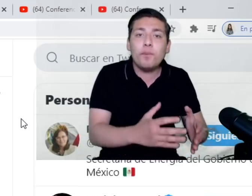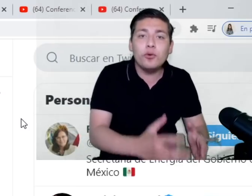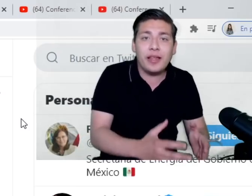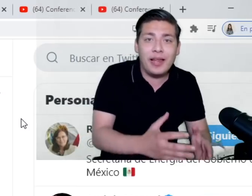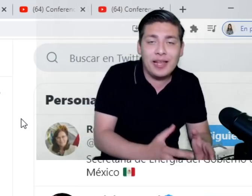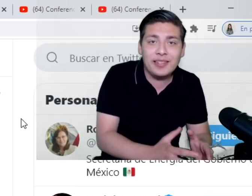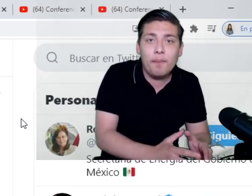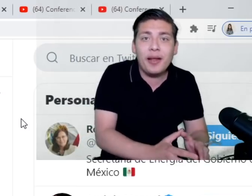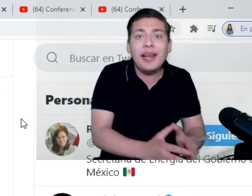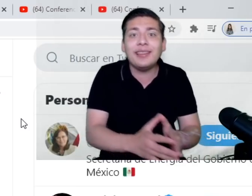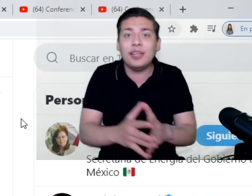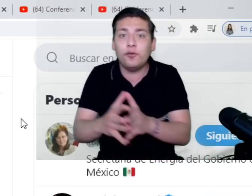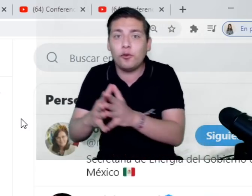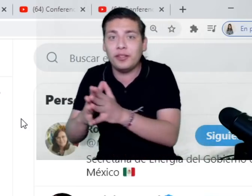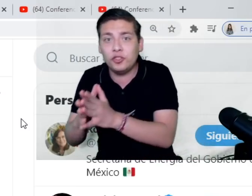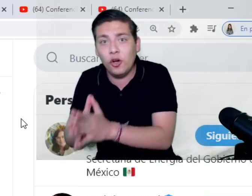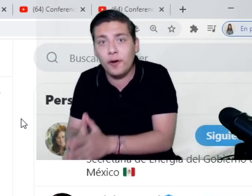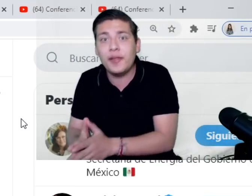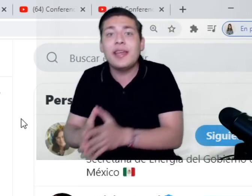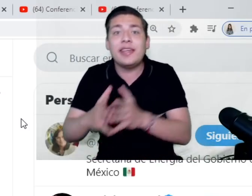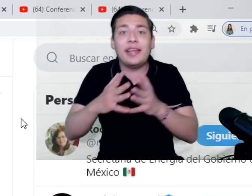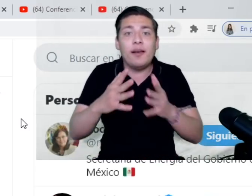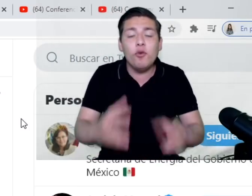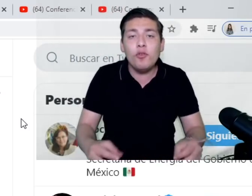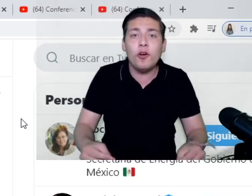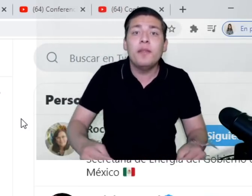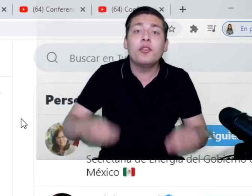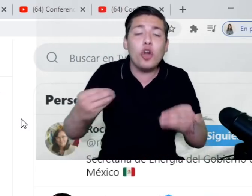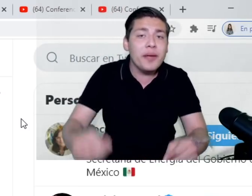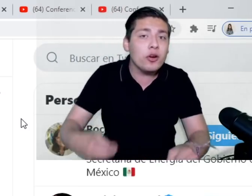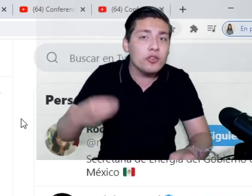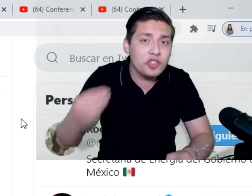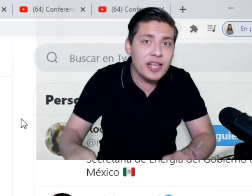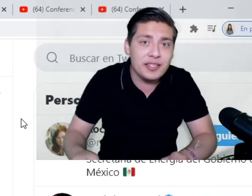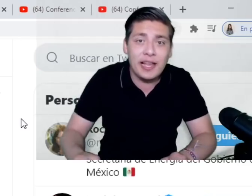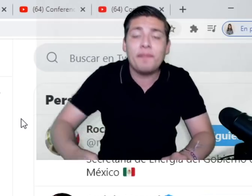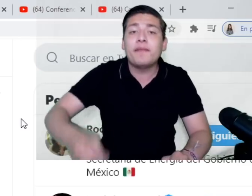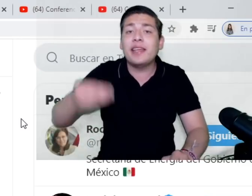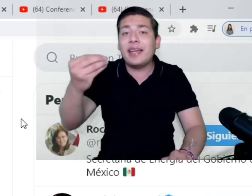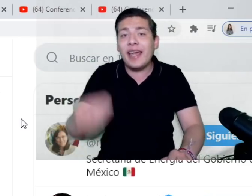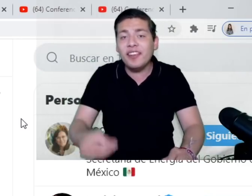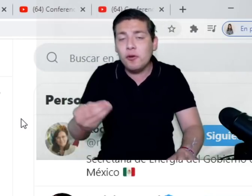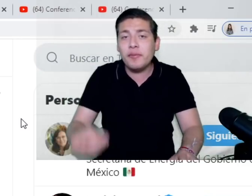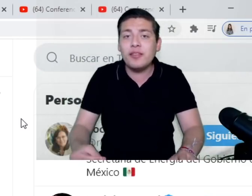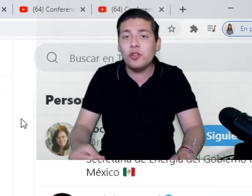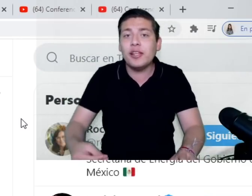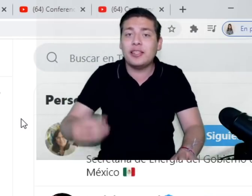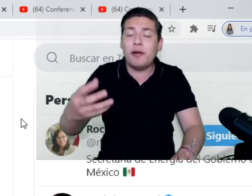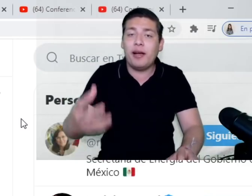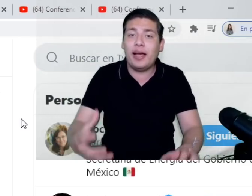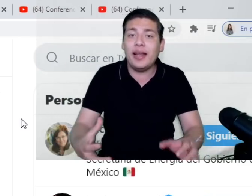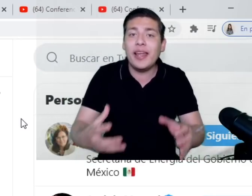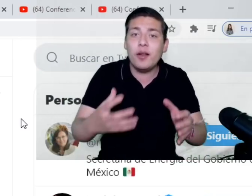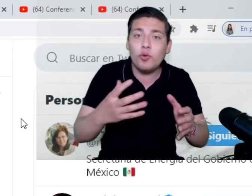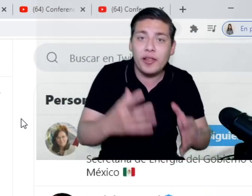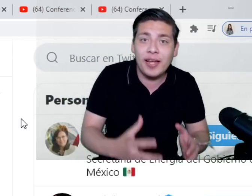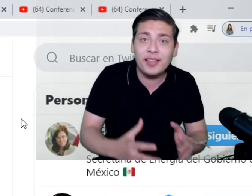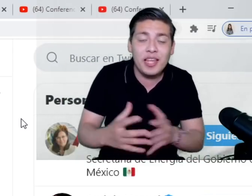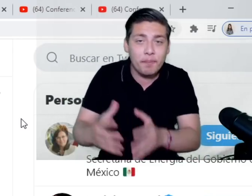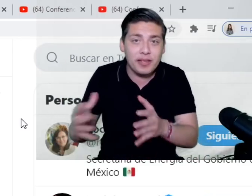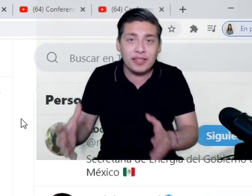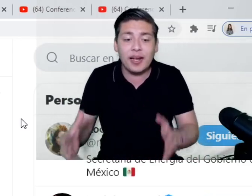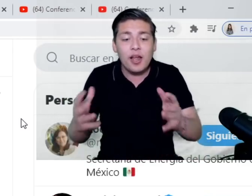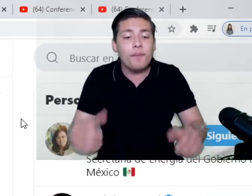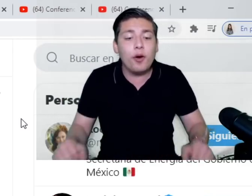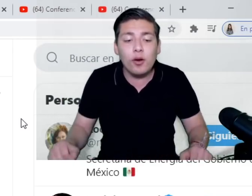la punta de lanza para la transformación y que el mundo tome conciencia de que es momento de trabajar en unidad